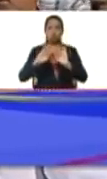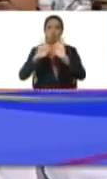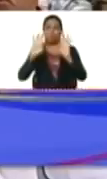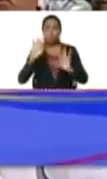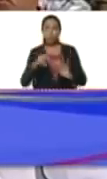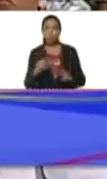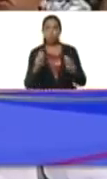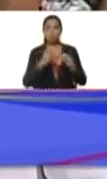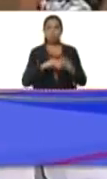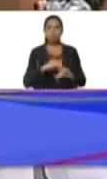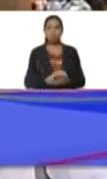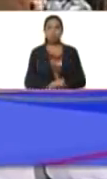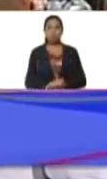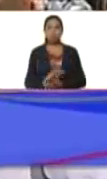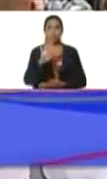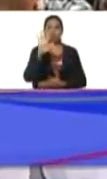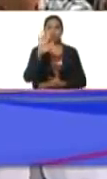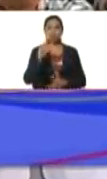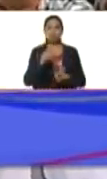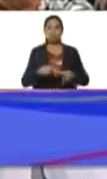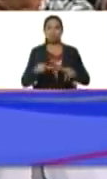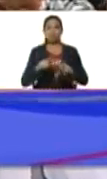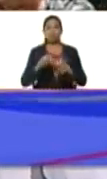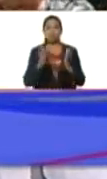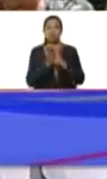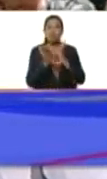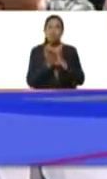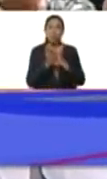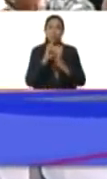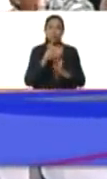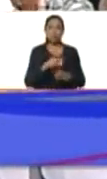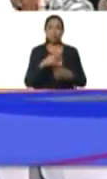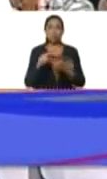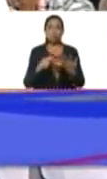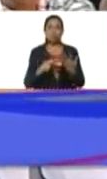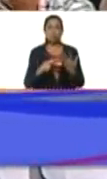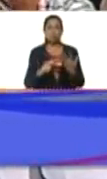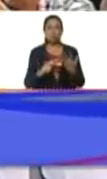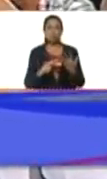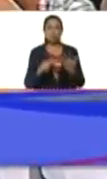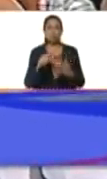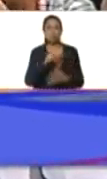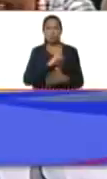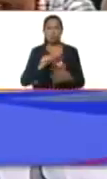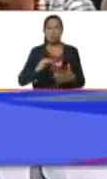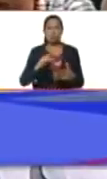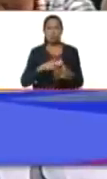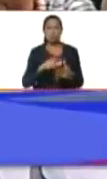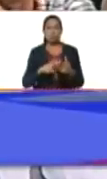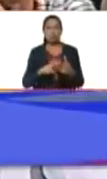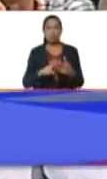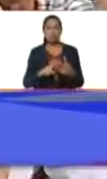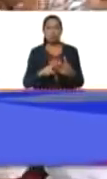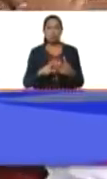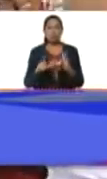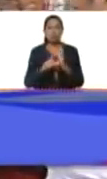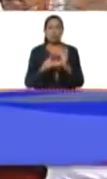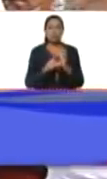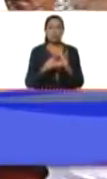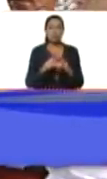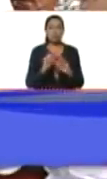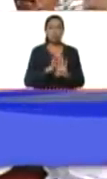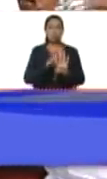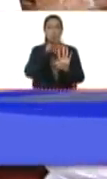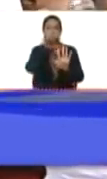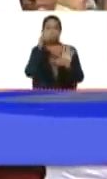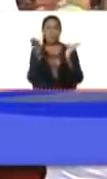Está conformado por 5 unidades educativas. Entre ellas está una privada, el Liceo Juan José Abreu, que es la que tiene la mayor cantidad